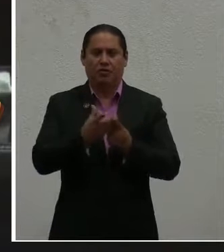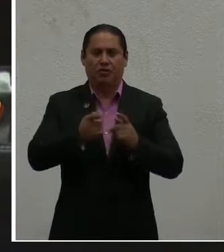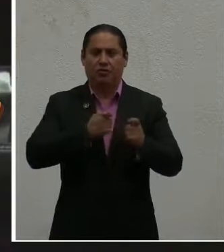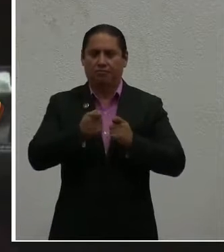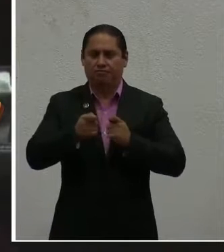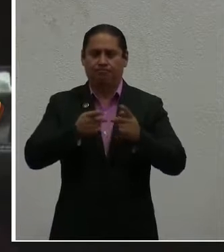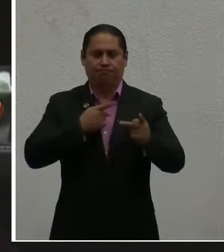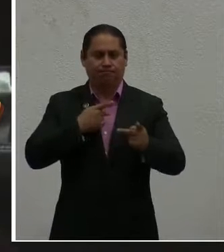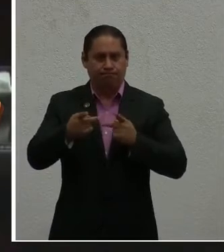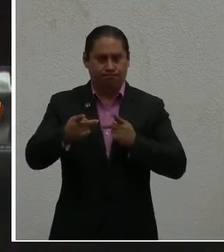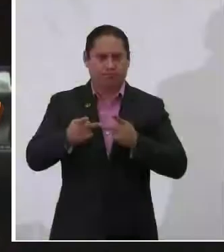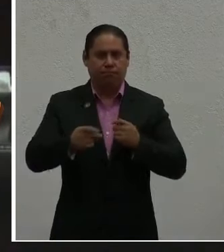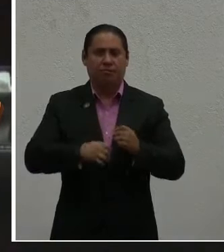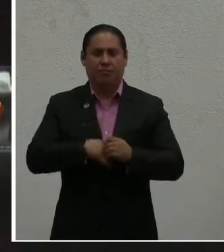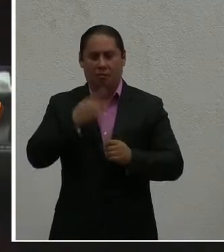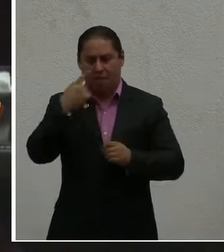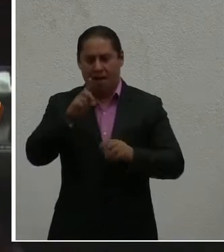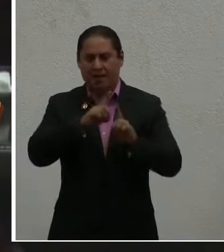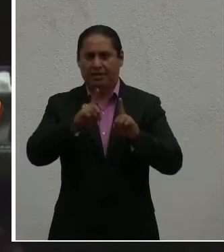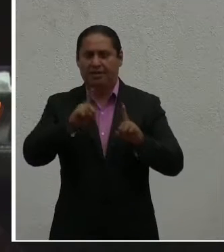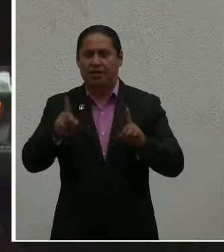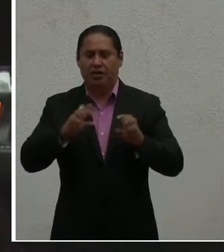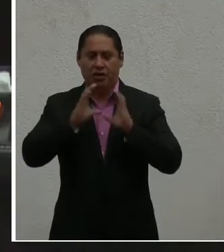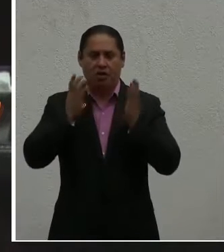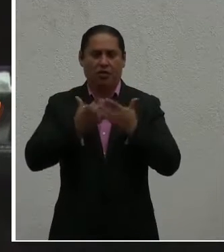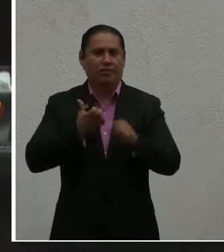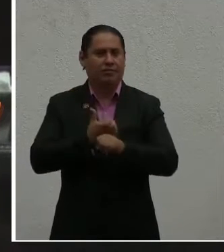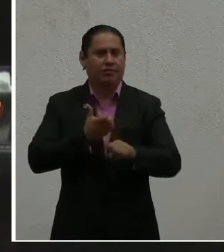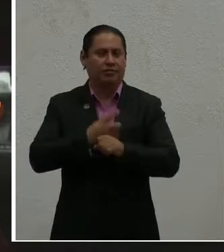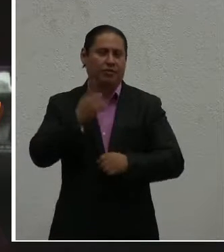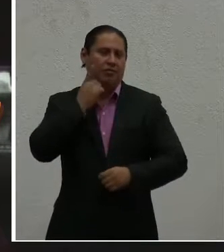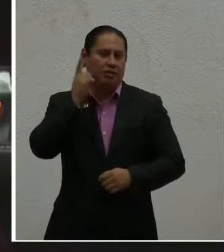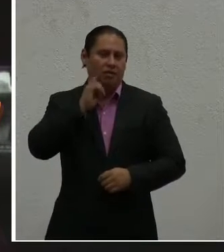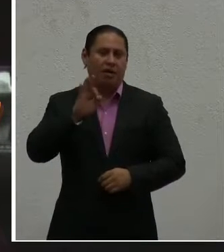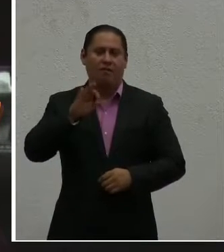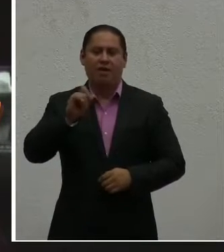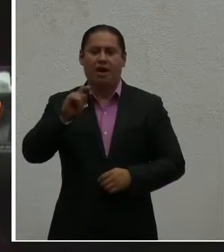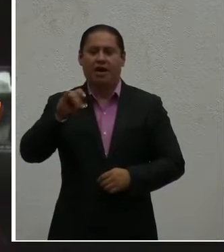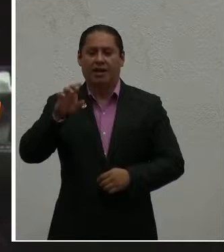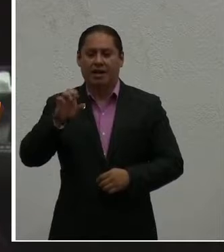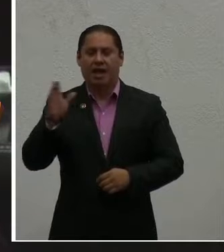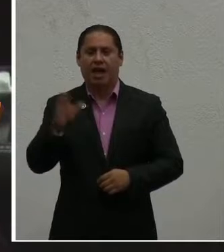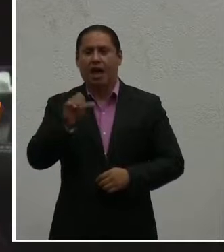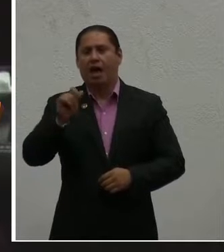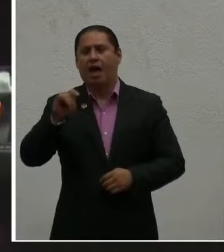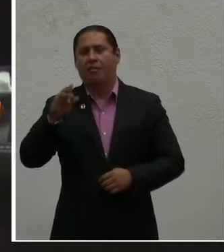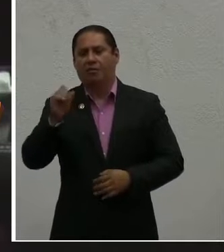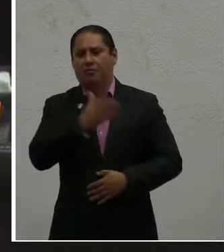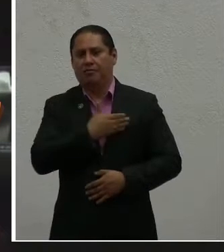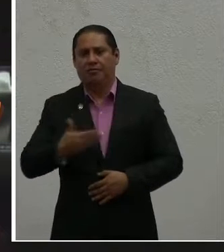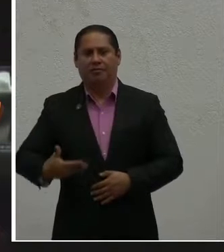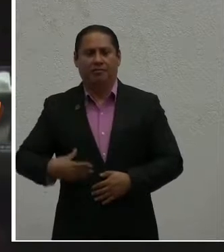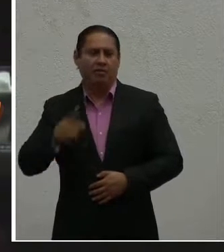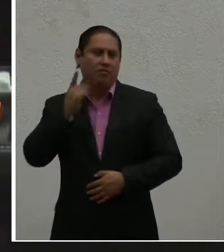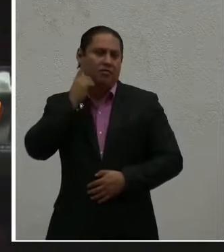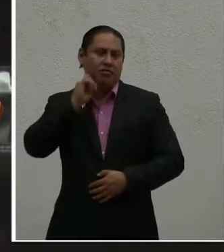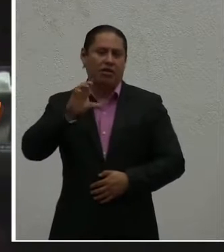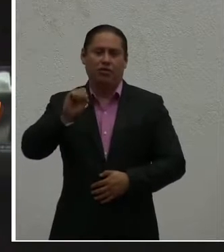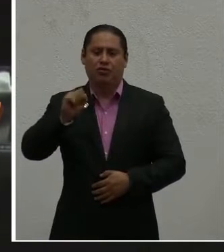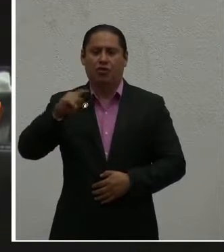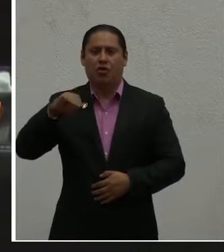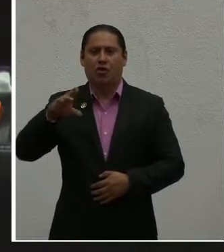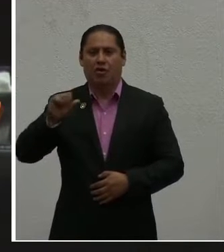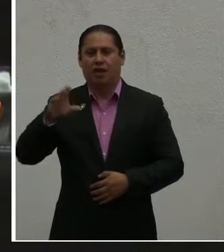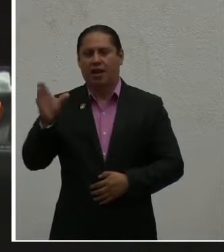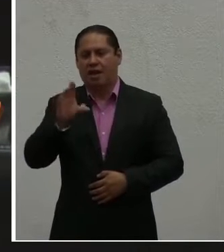el Desarrollo del Honorable Congreso del Estado, diputada Faride Abud García, presidenta, diputada Sonia Catalina